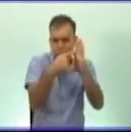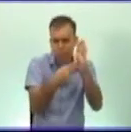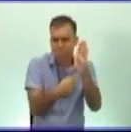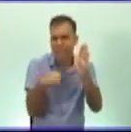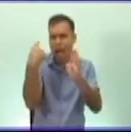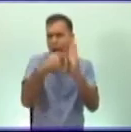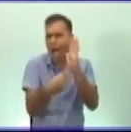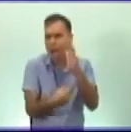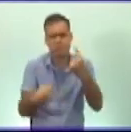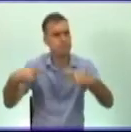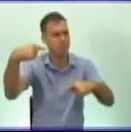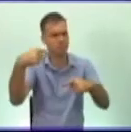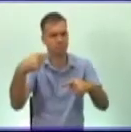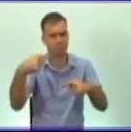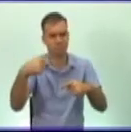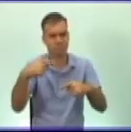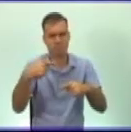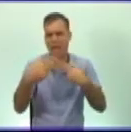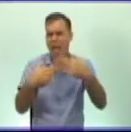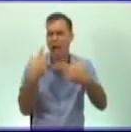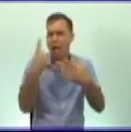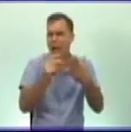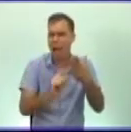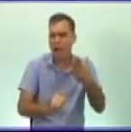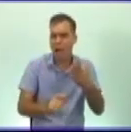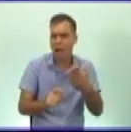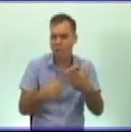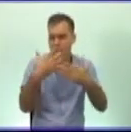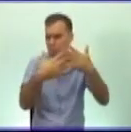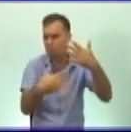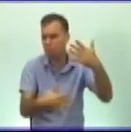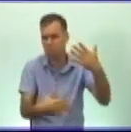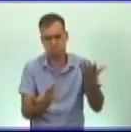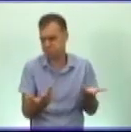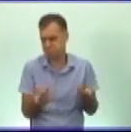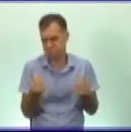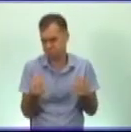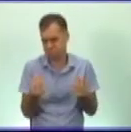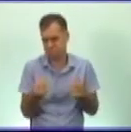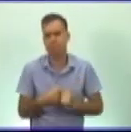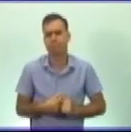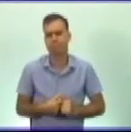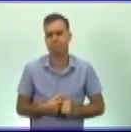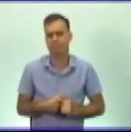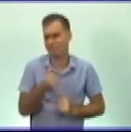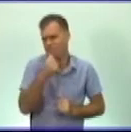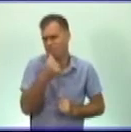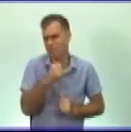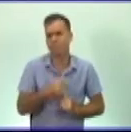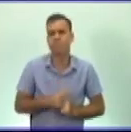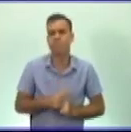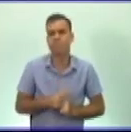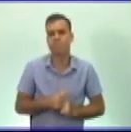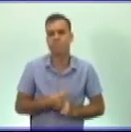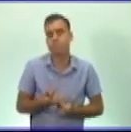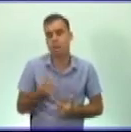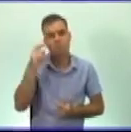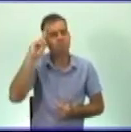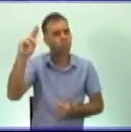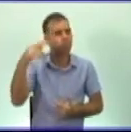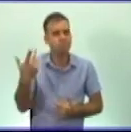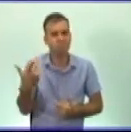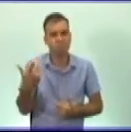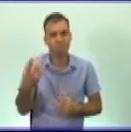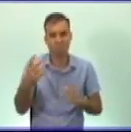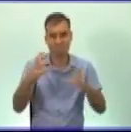cuerpo, es muy sencillo y pienso que no es necesario que hagamos ningún ejercicio de él, pero sí vamos a recordar que es la